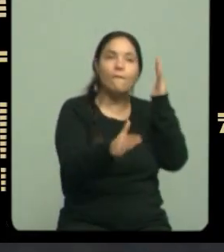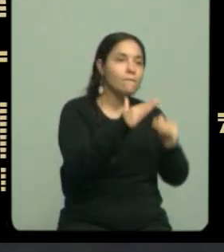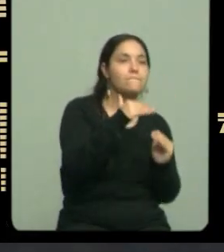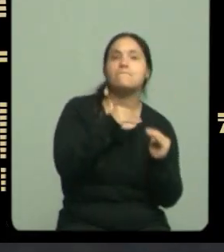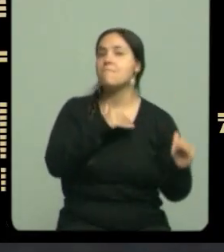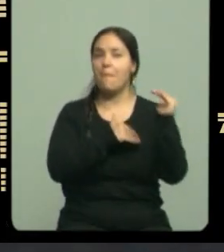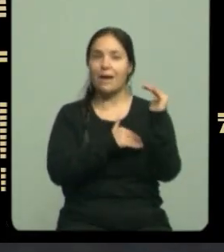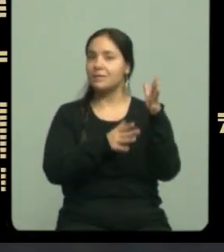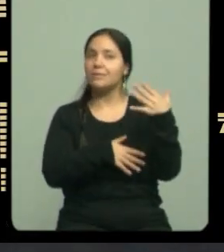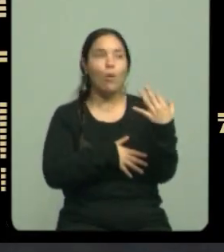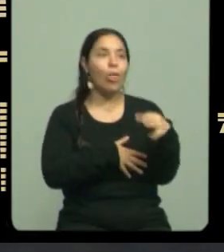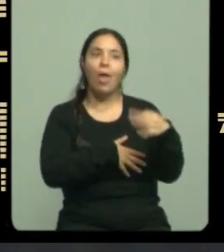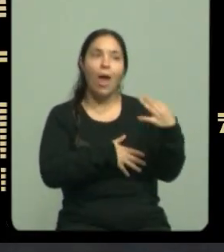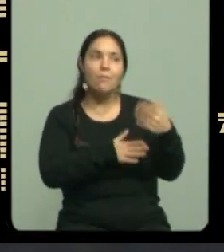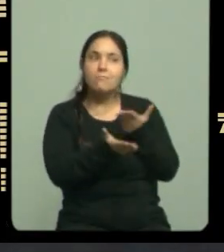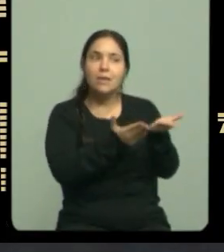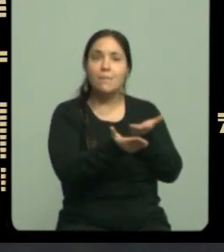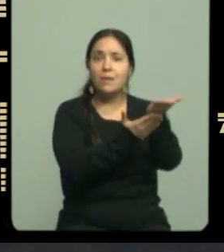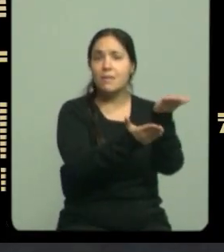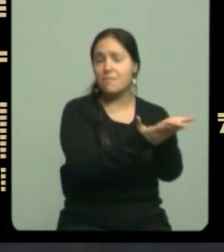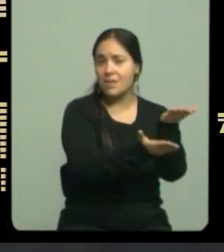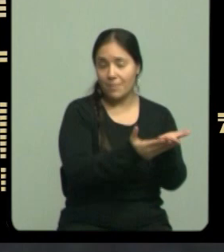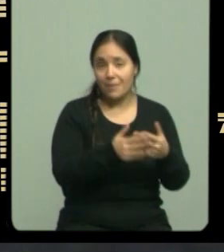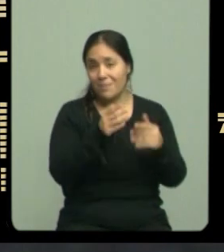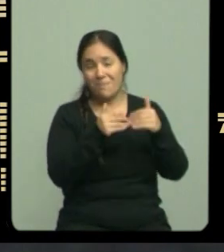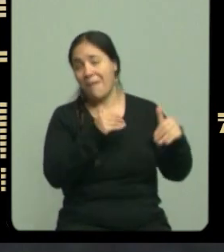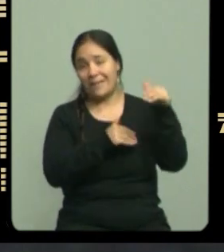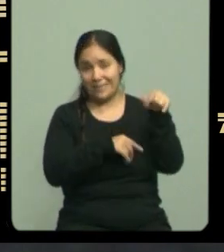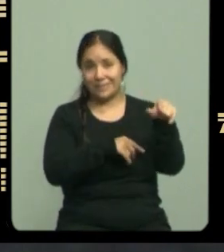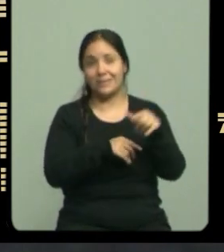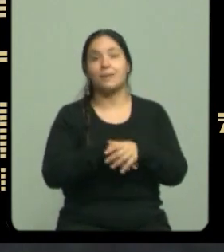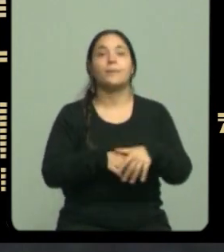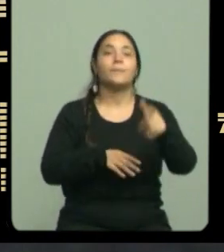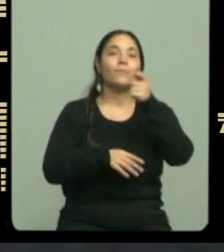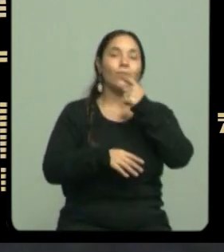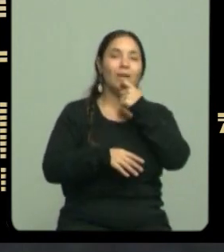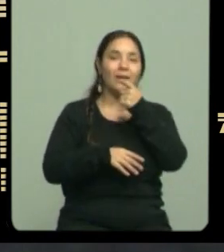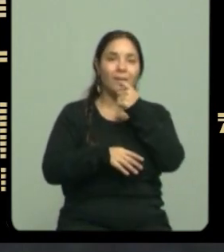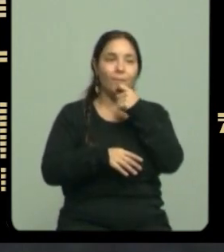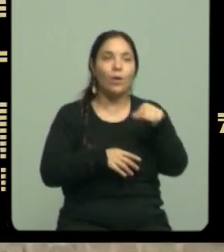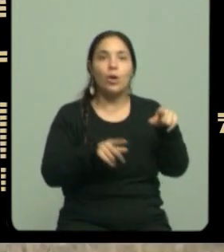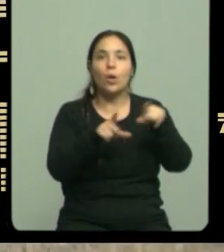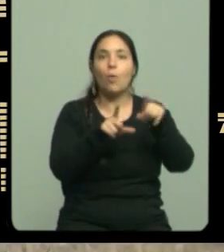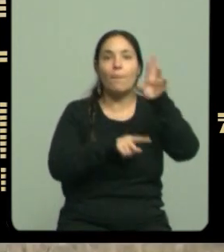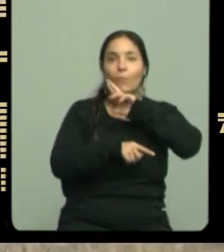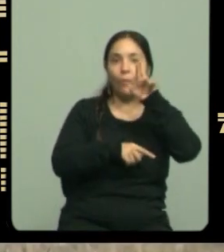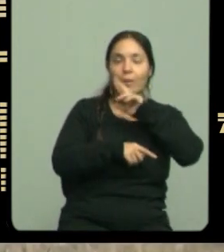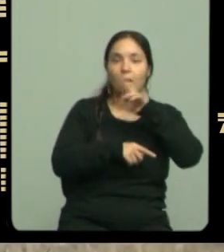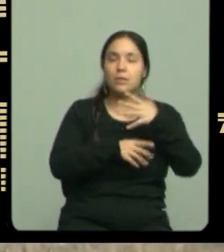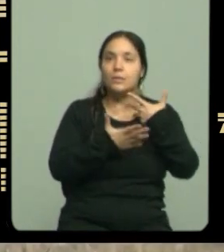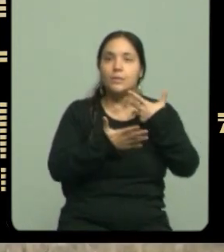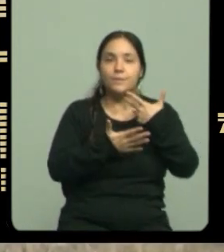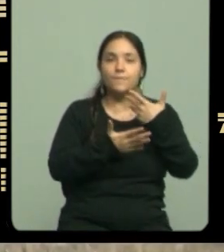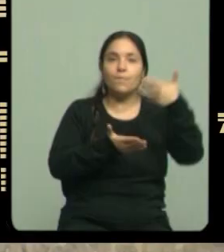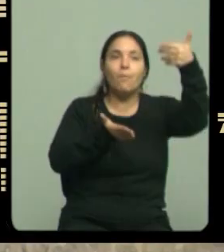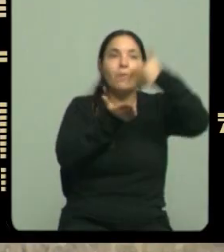poder ascender o para poder acceder a determinados puestos de trabajo. Como que todo el tiempo tiene que estar, o al